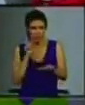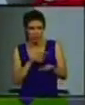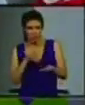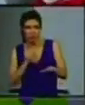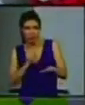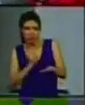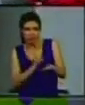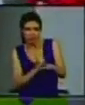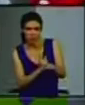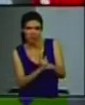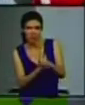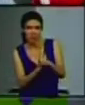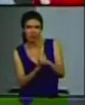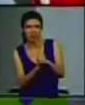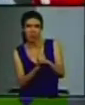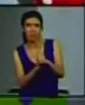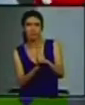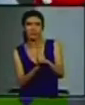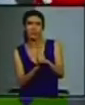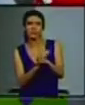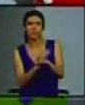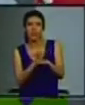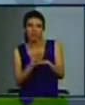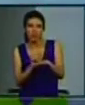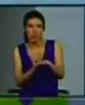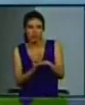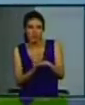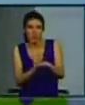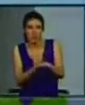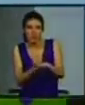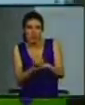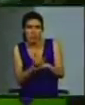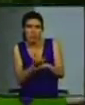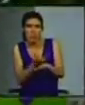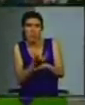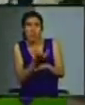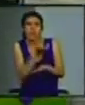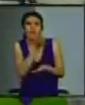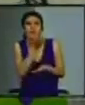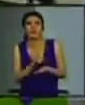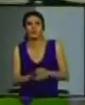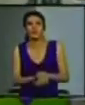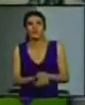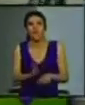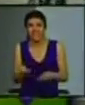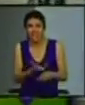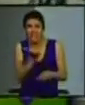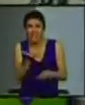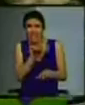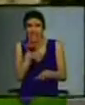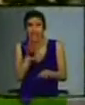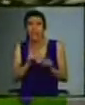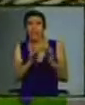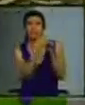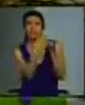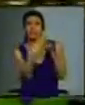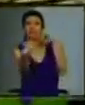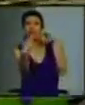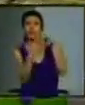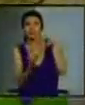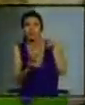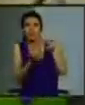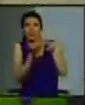Y empezó a cada vez aumentar más el fuego. La fuerza de las llamas arrasó con los cables del tendido